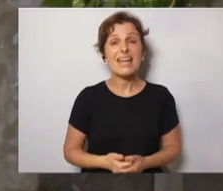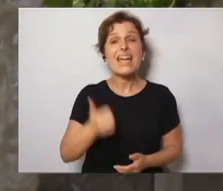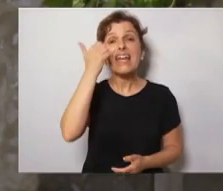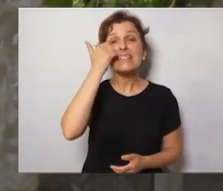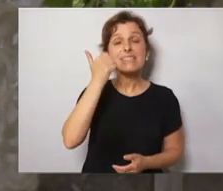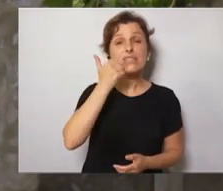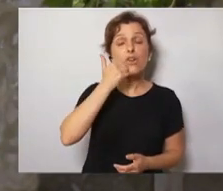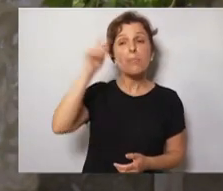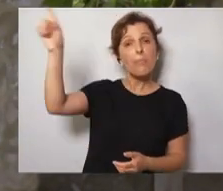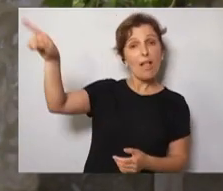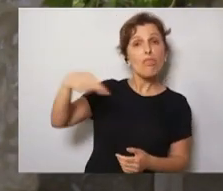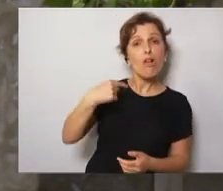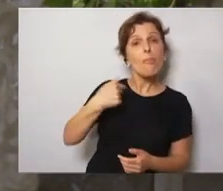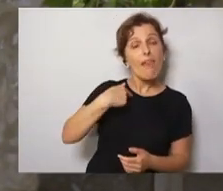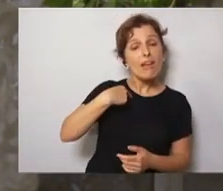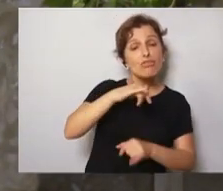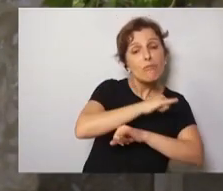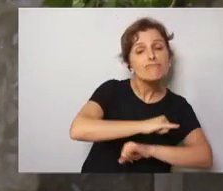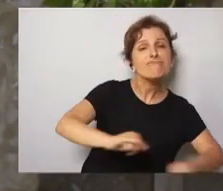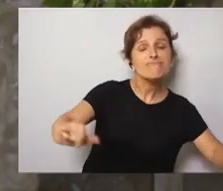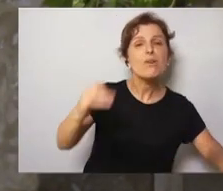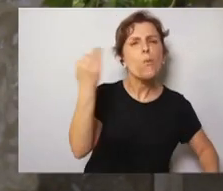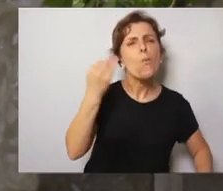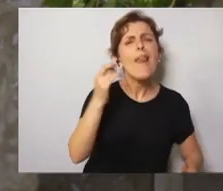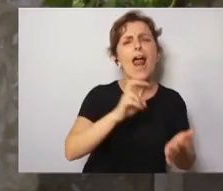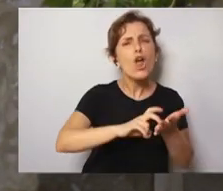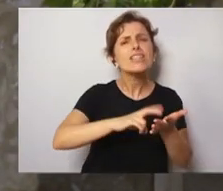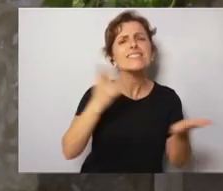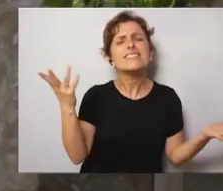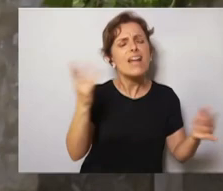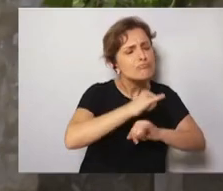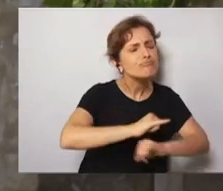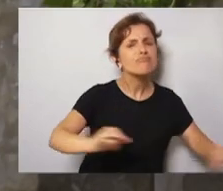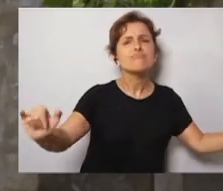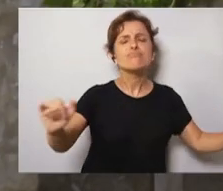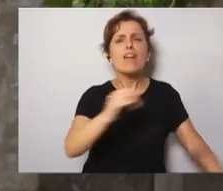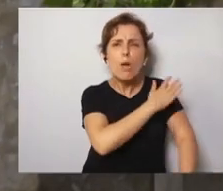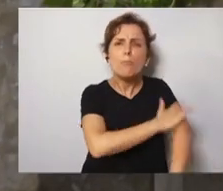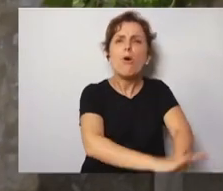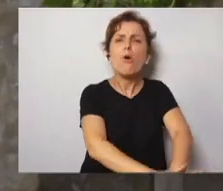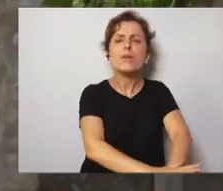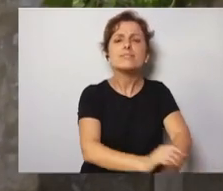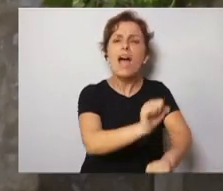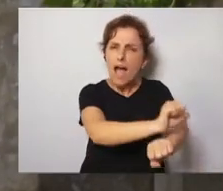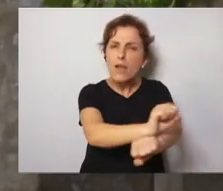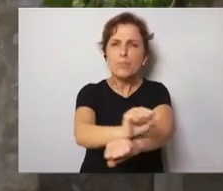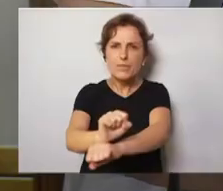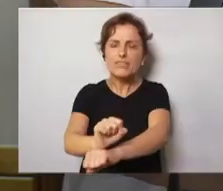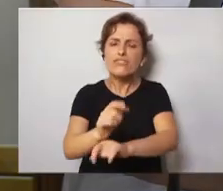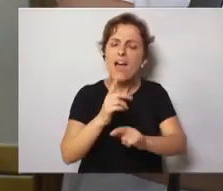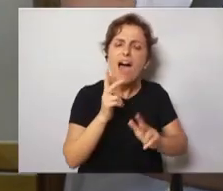el señor me envió a llevar la buena noticia a los pobres a anunciar la liberación a los cautivos